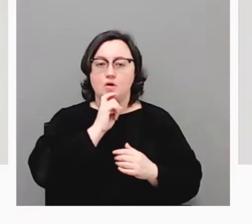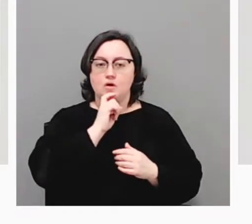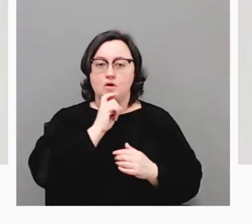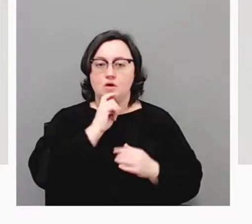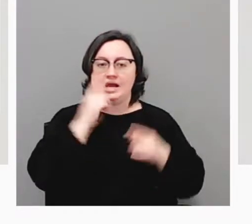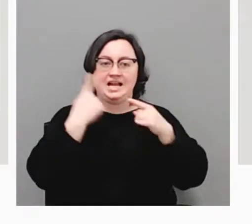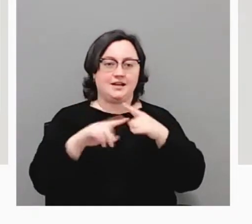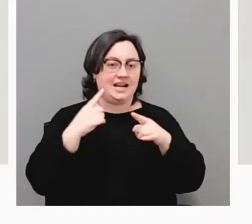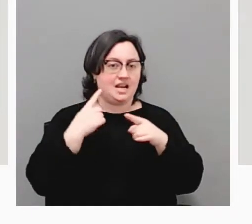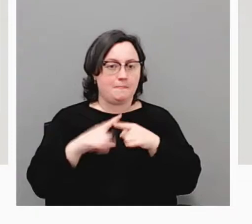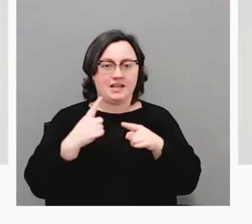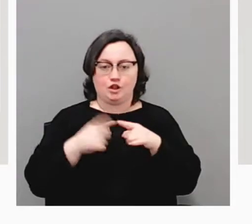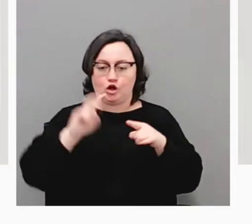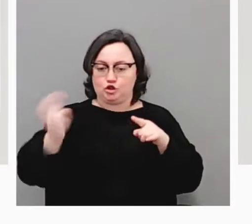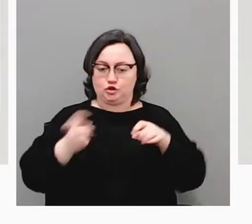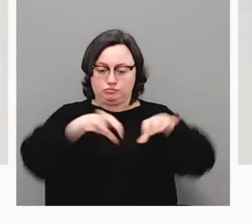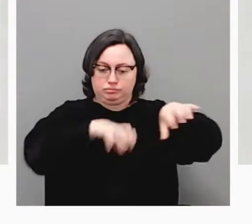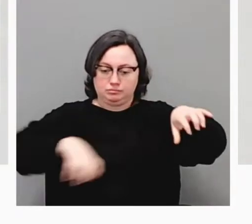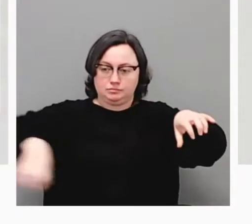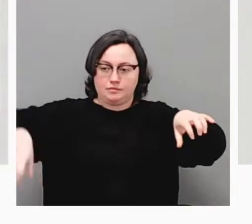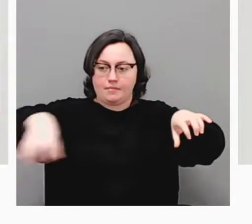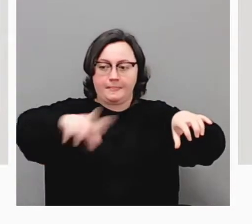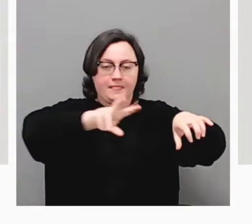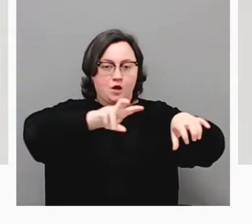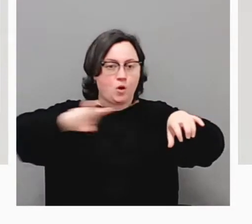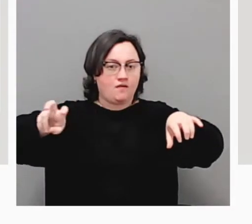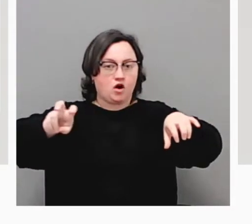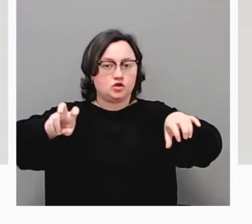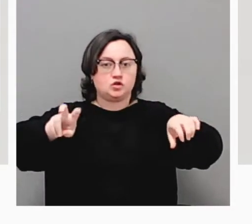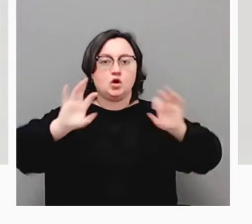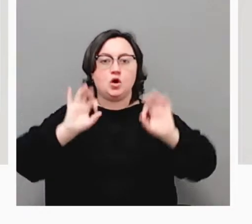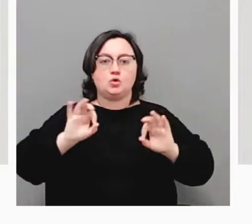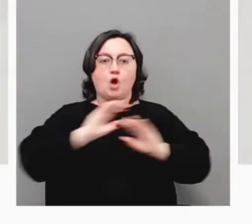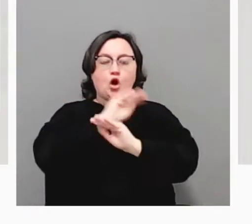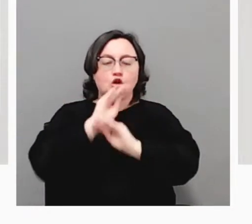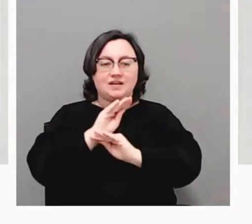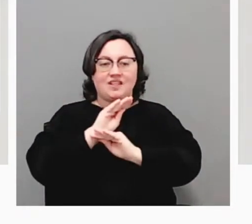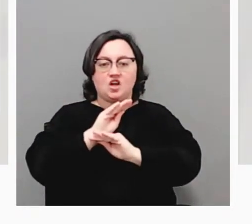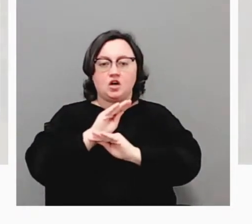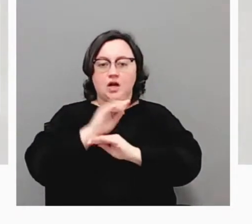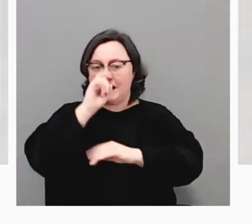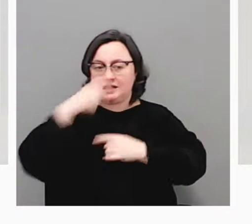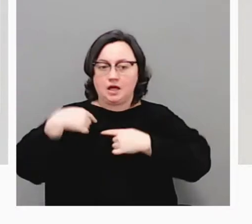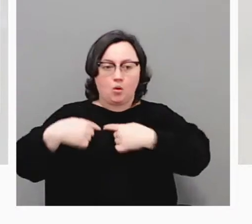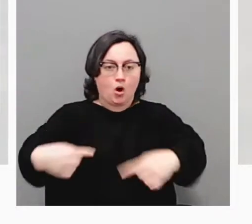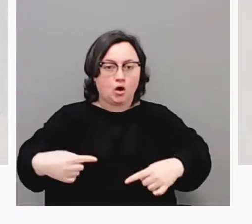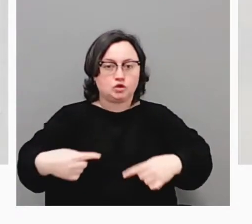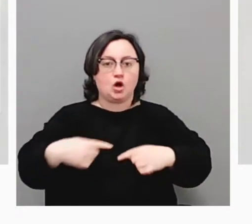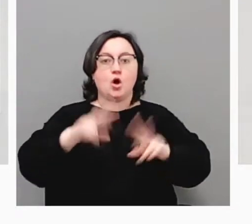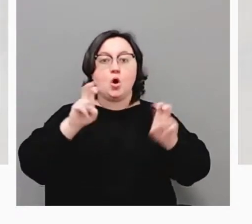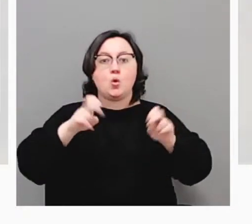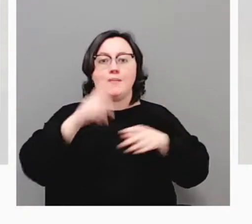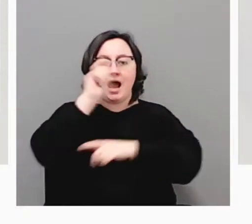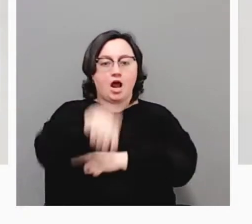elementos, mezclando elementos nuevos con conservación de elementos tradicionales, como pueden ser el caso de la Nueva Lonja, ¿no? Es una